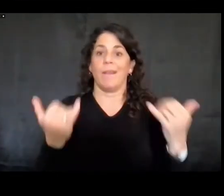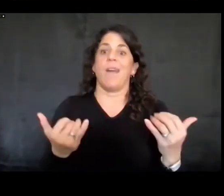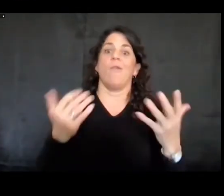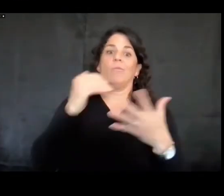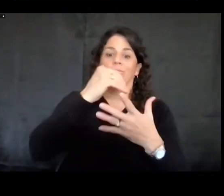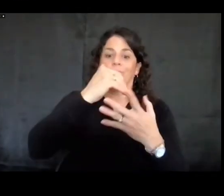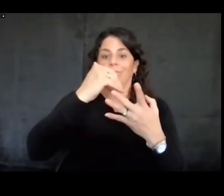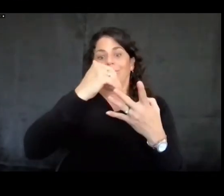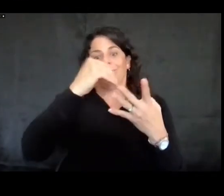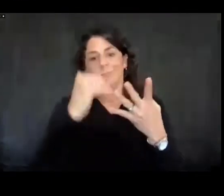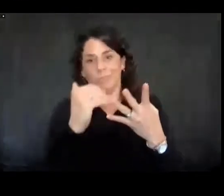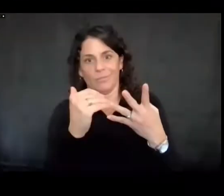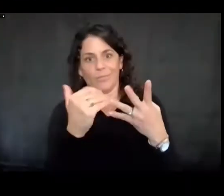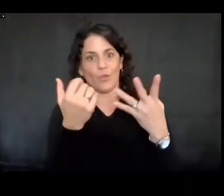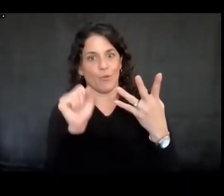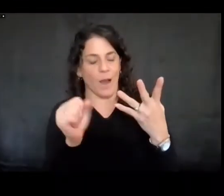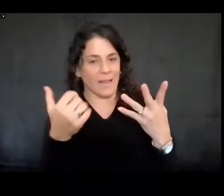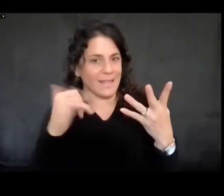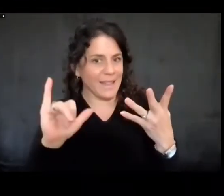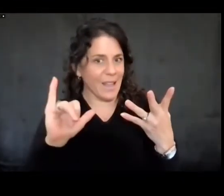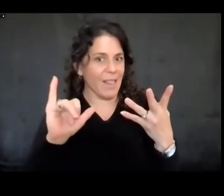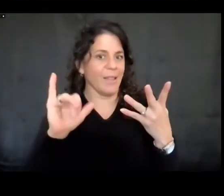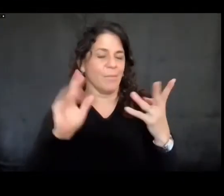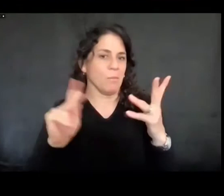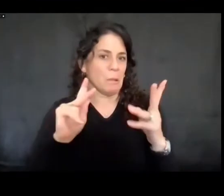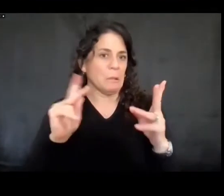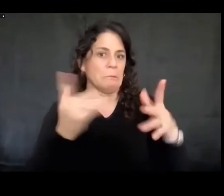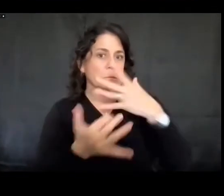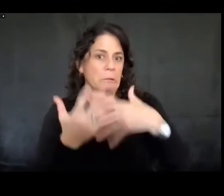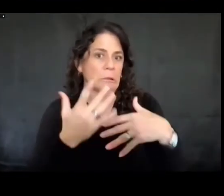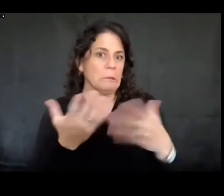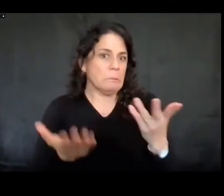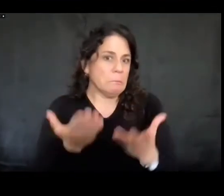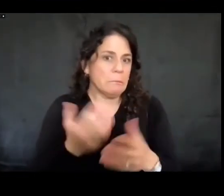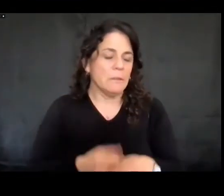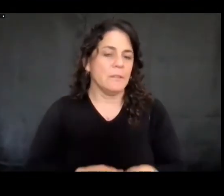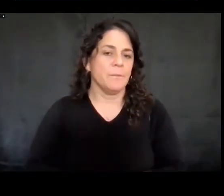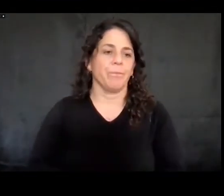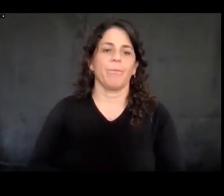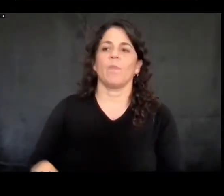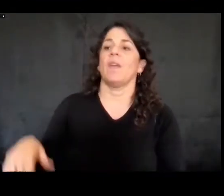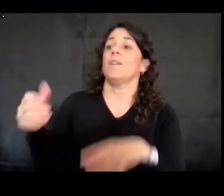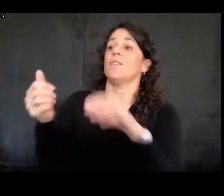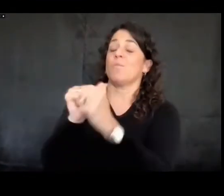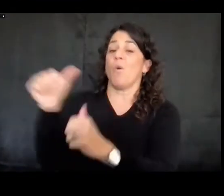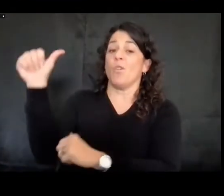de llegar al color naranja los varios deportes